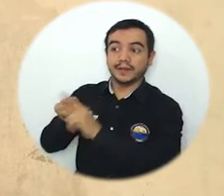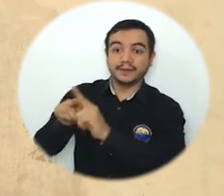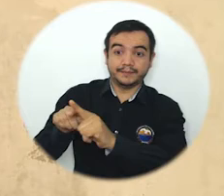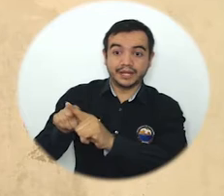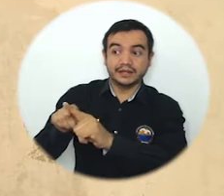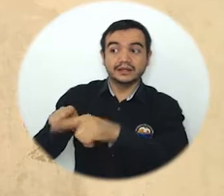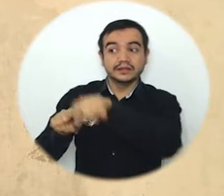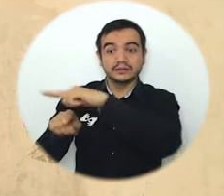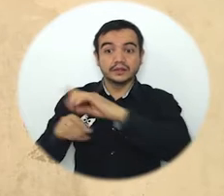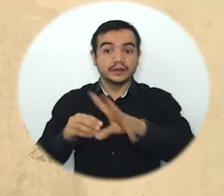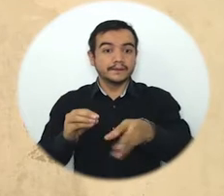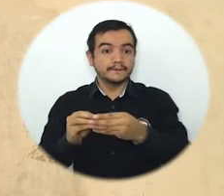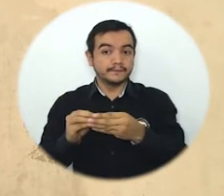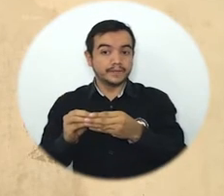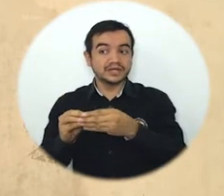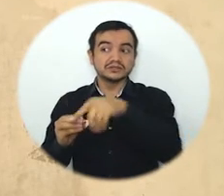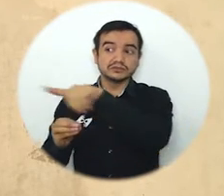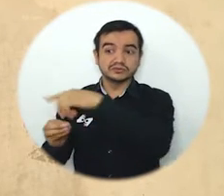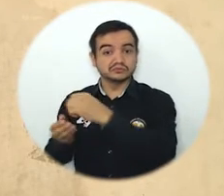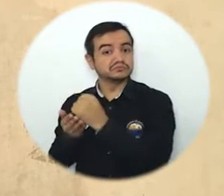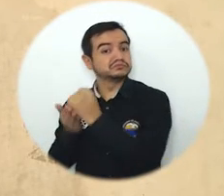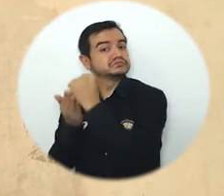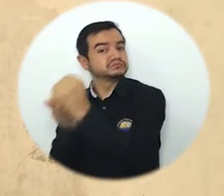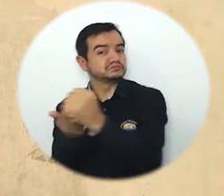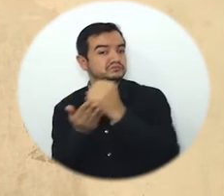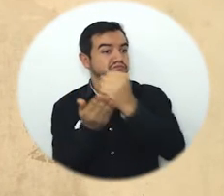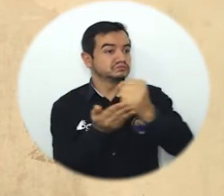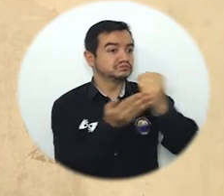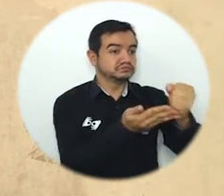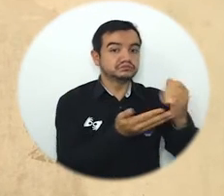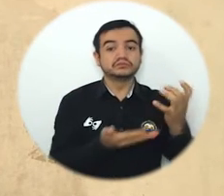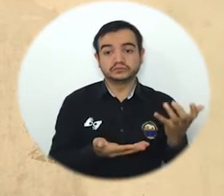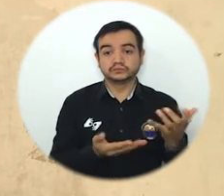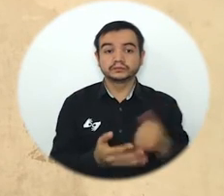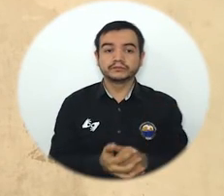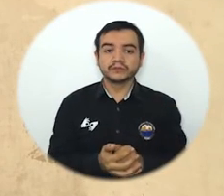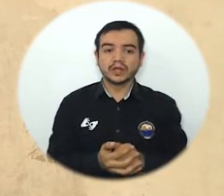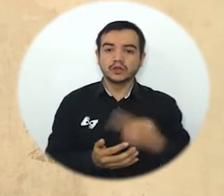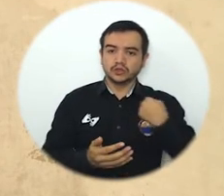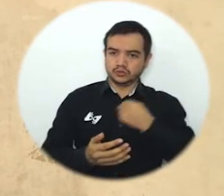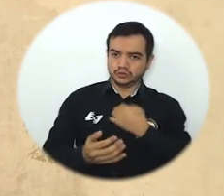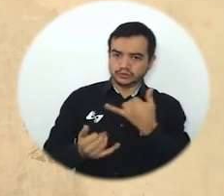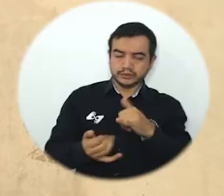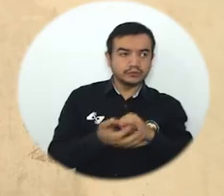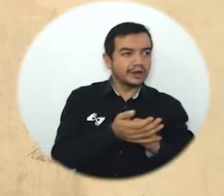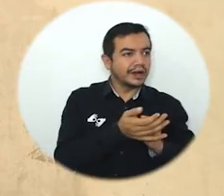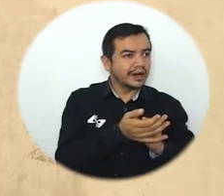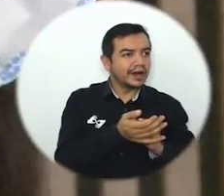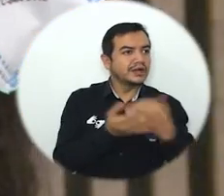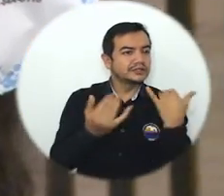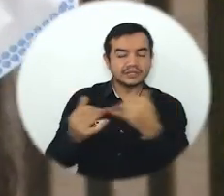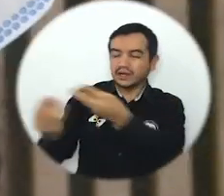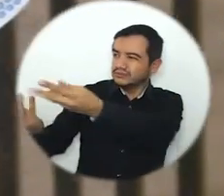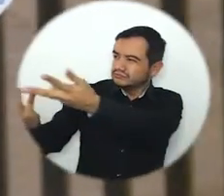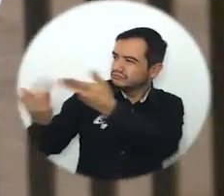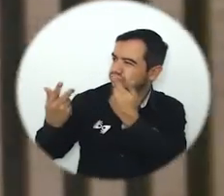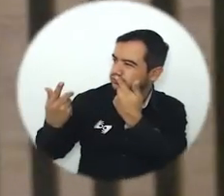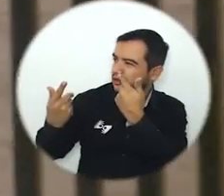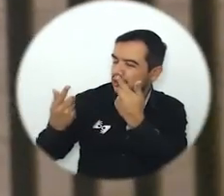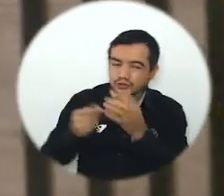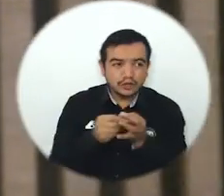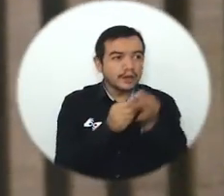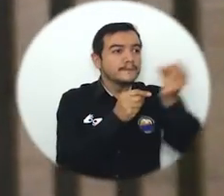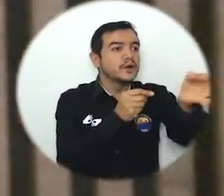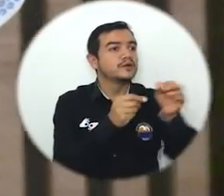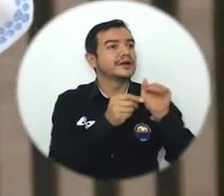universidades y el apoyo y el respaldo que hoy ellos consideran pertinente darnos a nosotros. Nosotros llevar el mensaje hacia